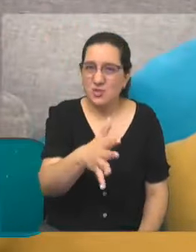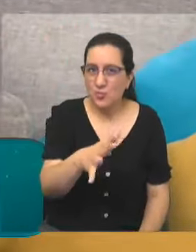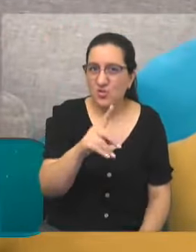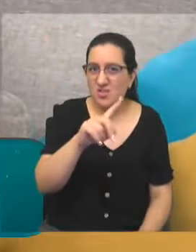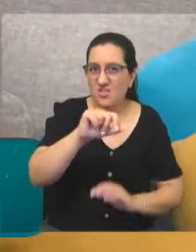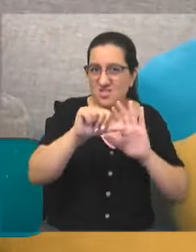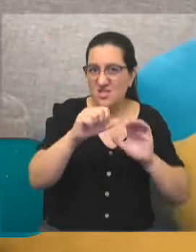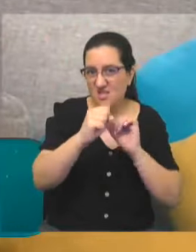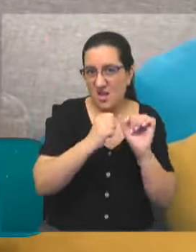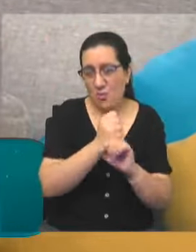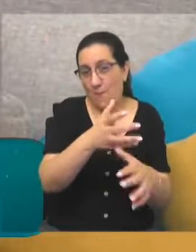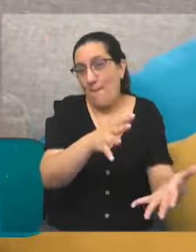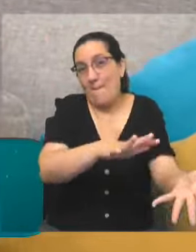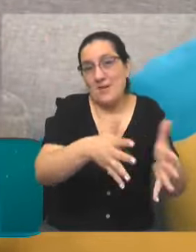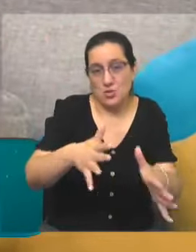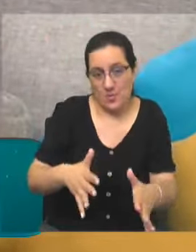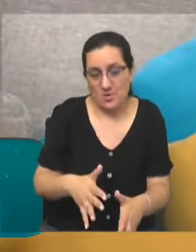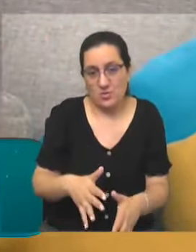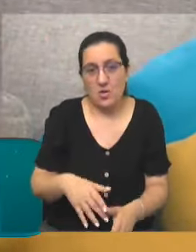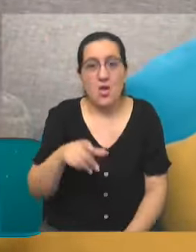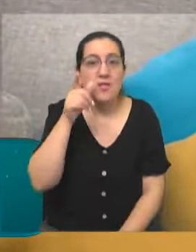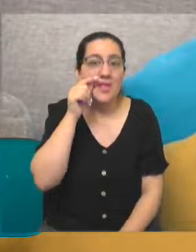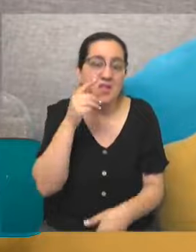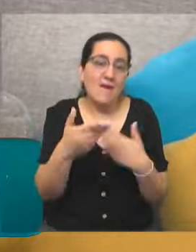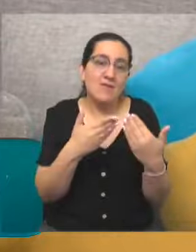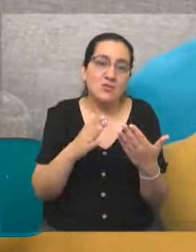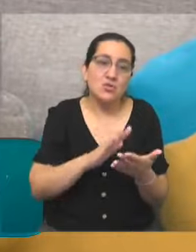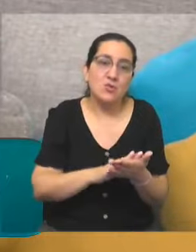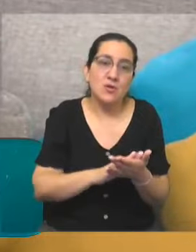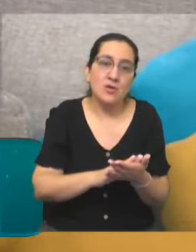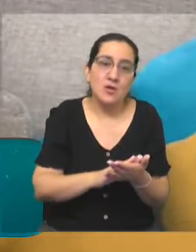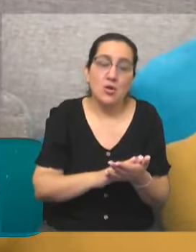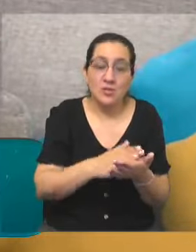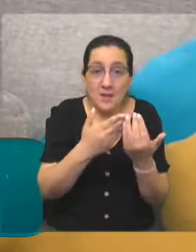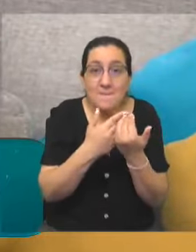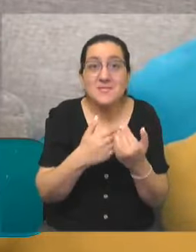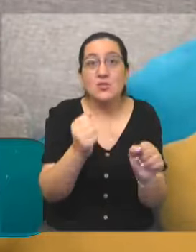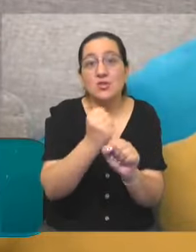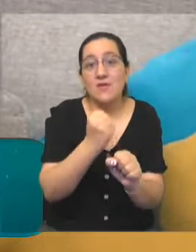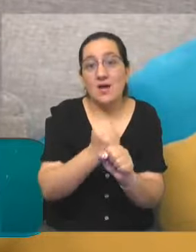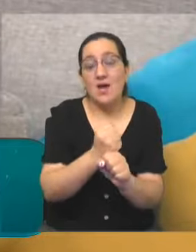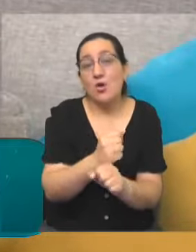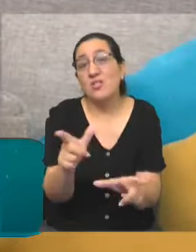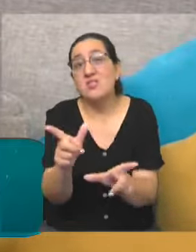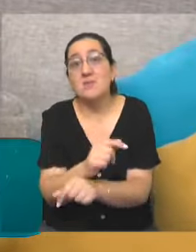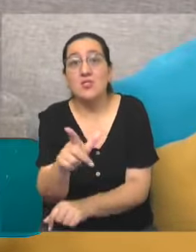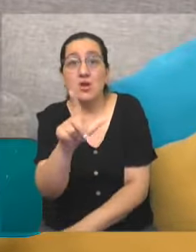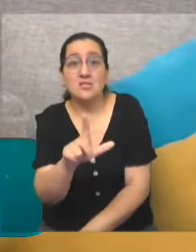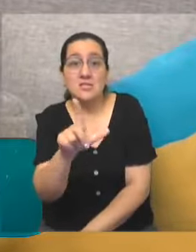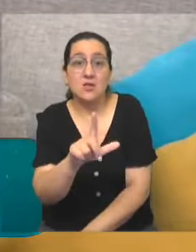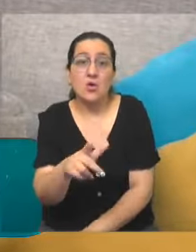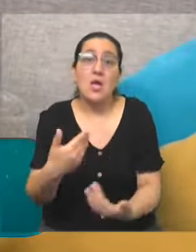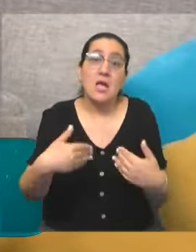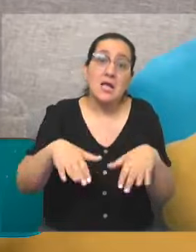Bueno, dependiendo, claro, hoy Tania hablaba, aquellos que están entrando al mundo laboral o que van a salir del liceo y capaz que